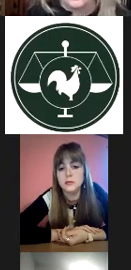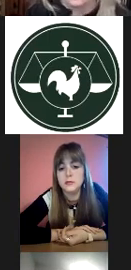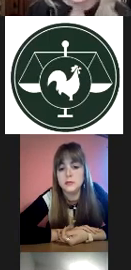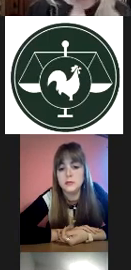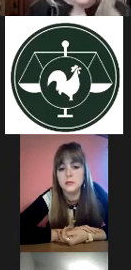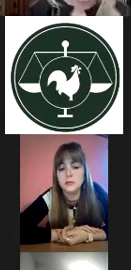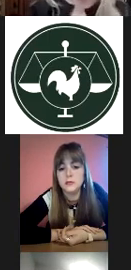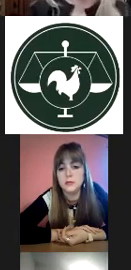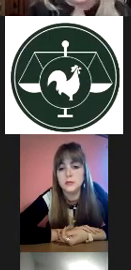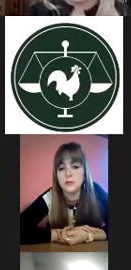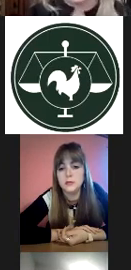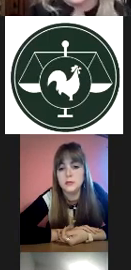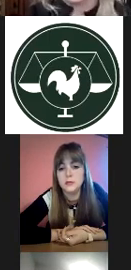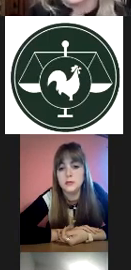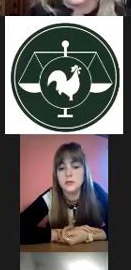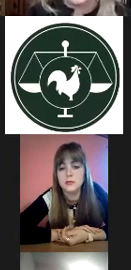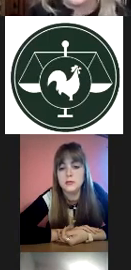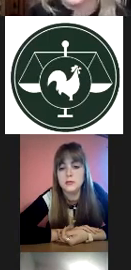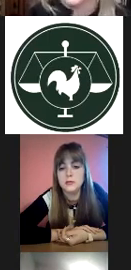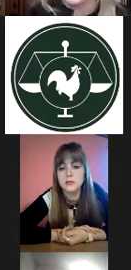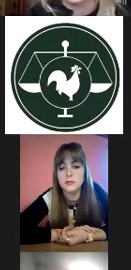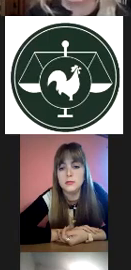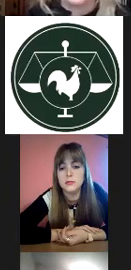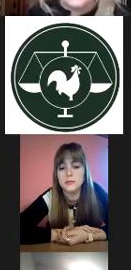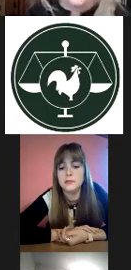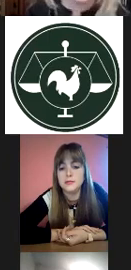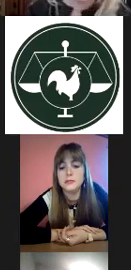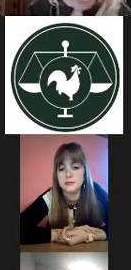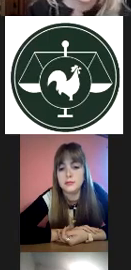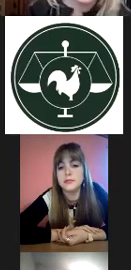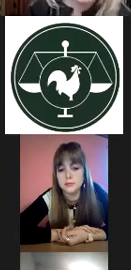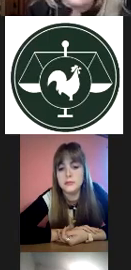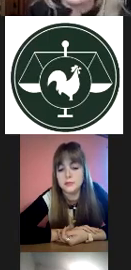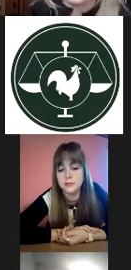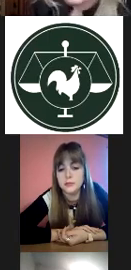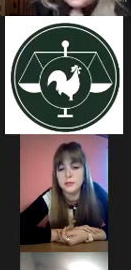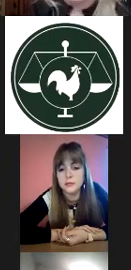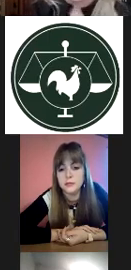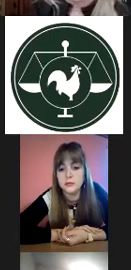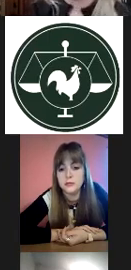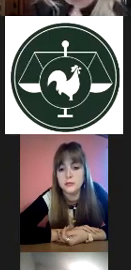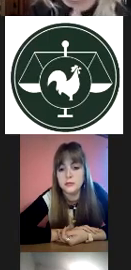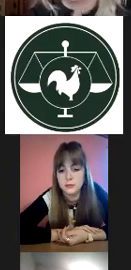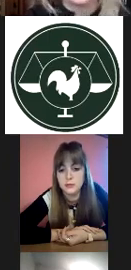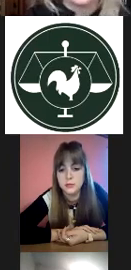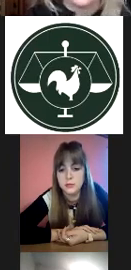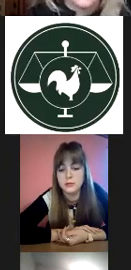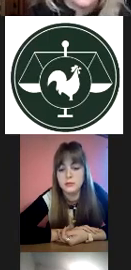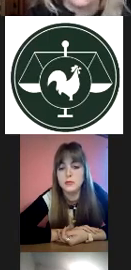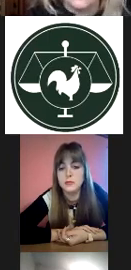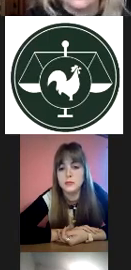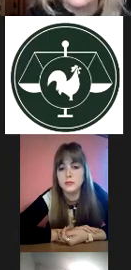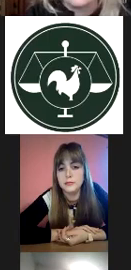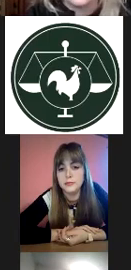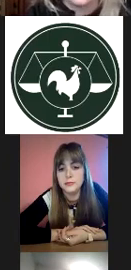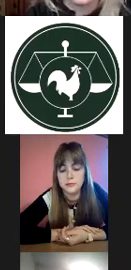los requisitos, que sea extensiva, masiva, sistemática, abarcativa y temprana. Lo de temprana es fundamental, porque lo decía recién, que la gata a